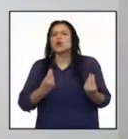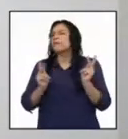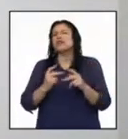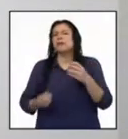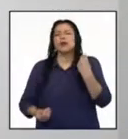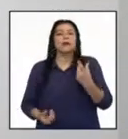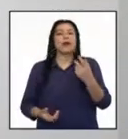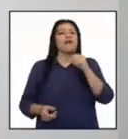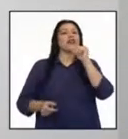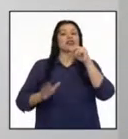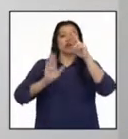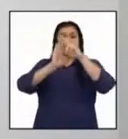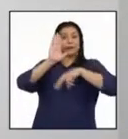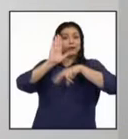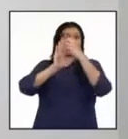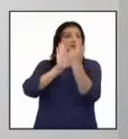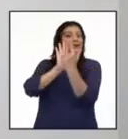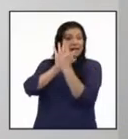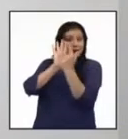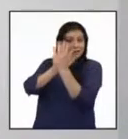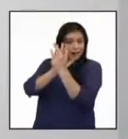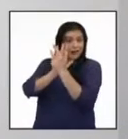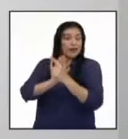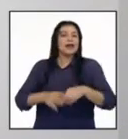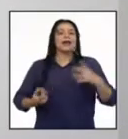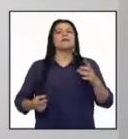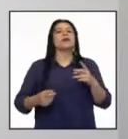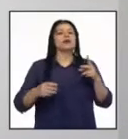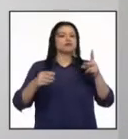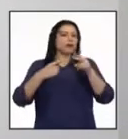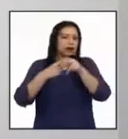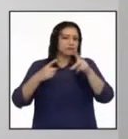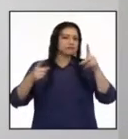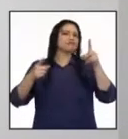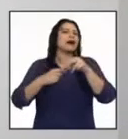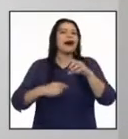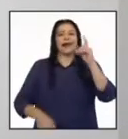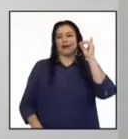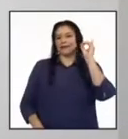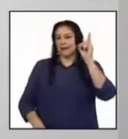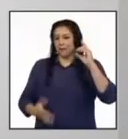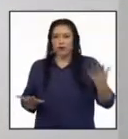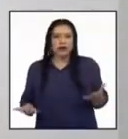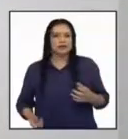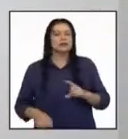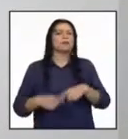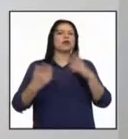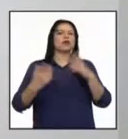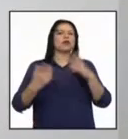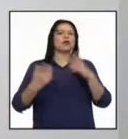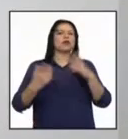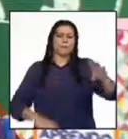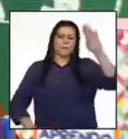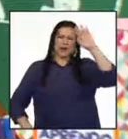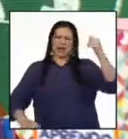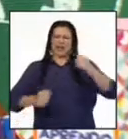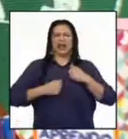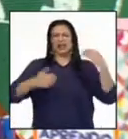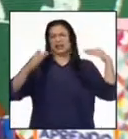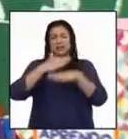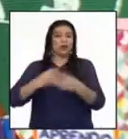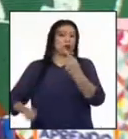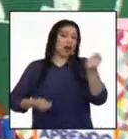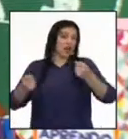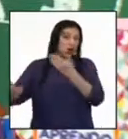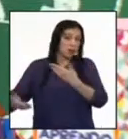haberse reglamentado la ley y por las interrupciones a la democracia por golpes militares. ¿Y en la